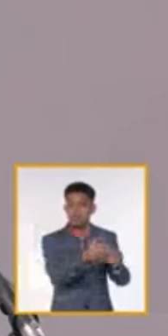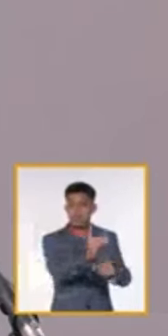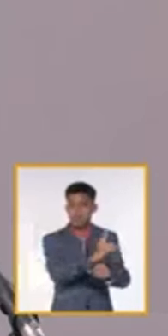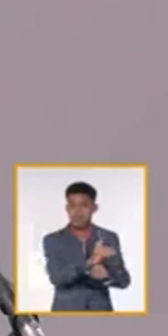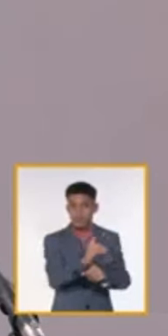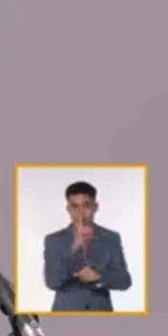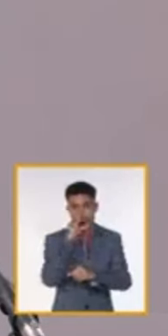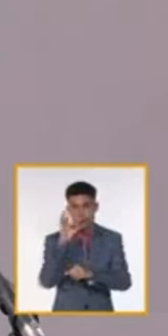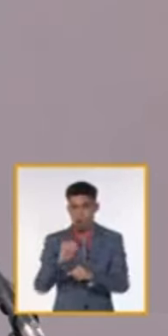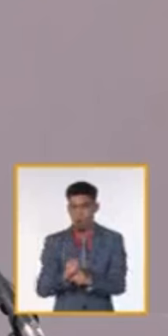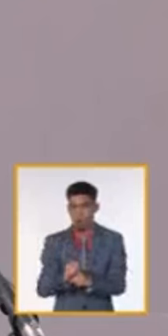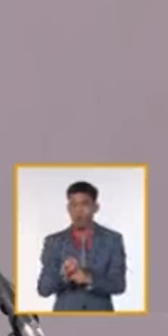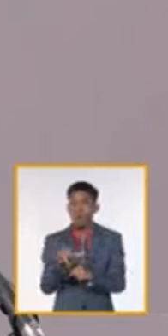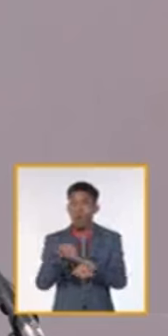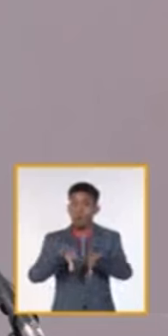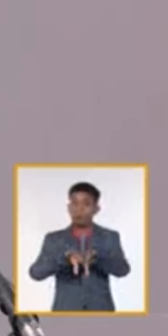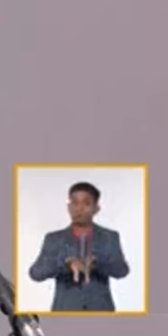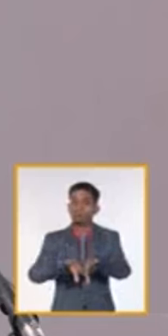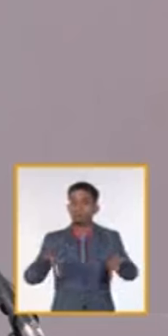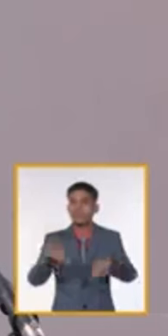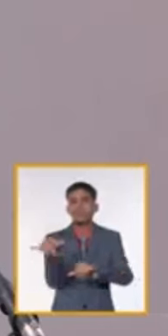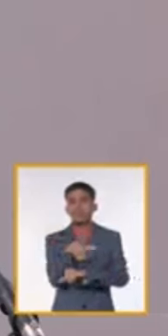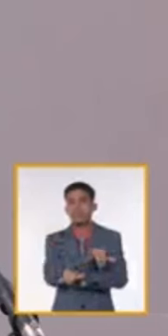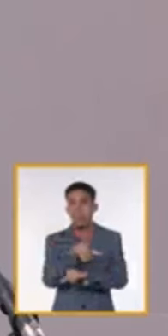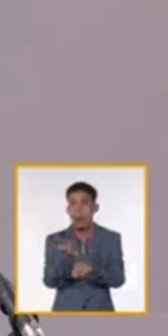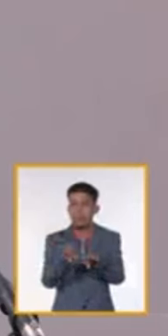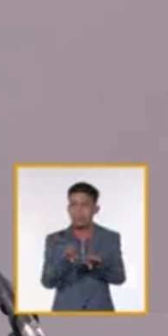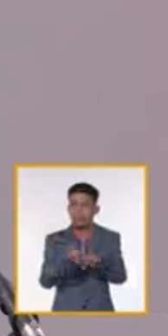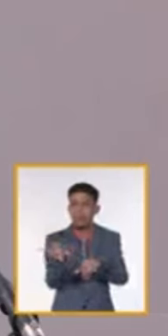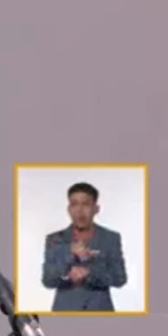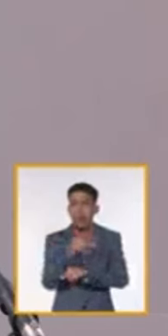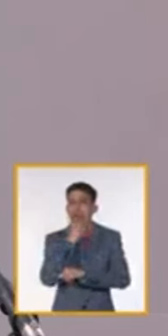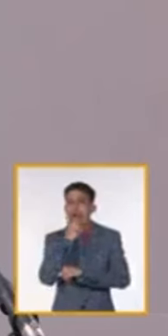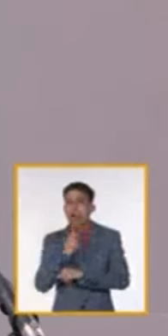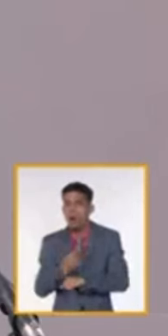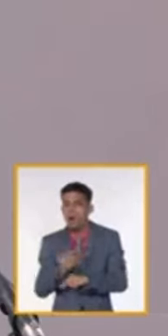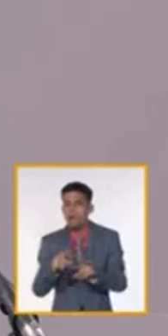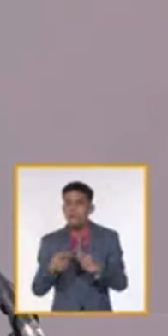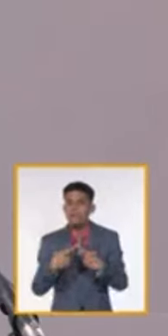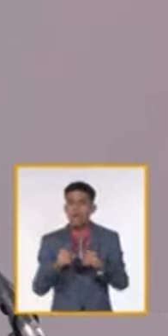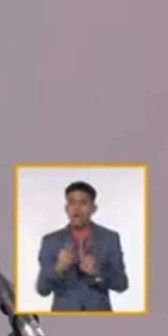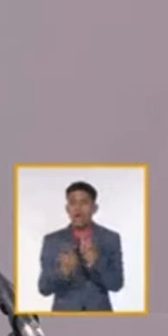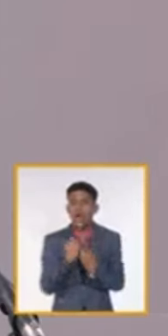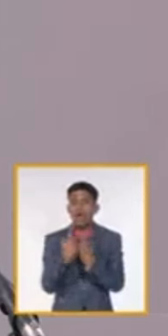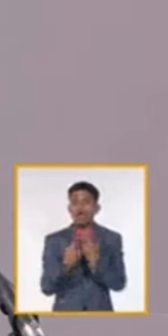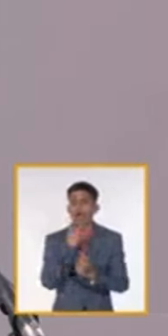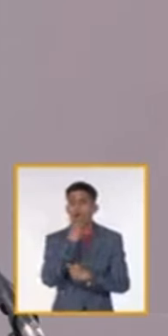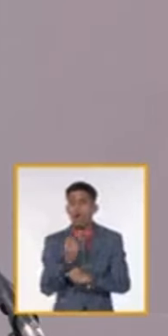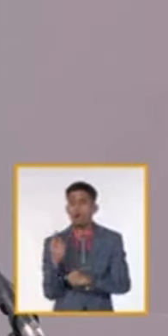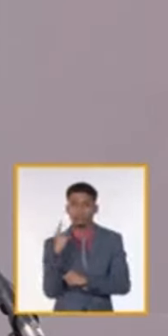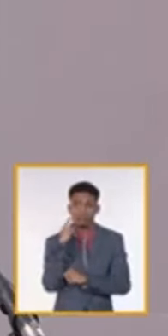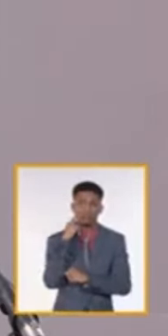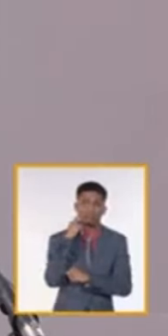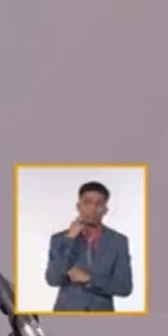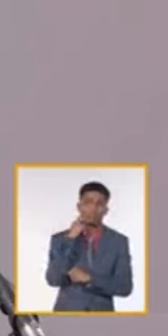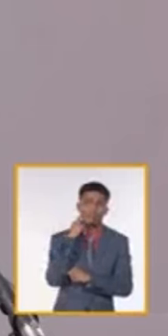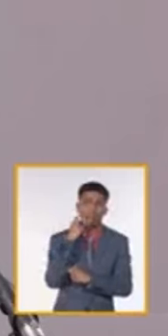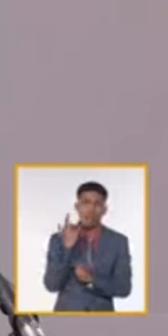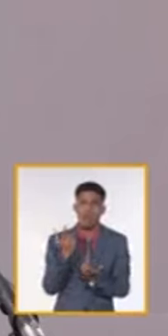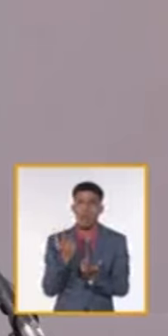entre jóvenes, que se niegan a aceptar lo que le han contado sobre Israel y sobre Palestina durante